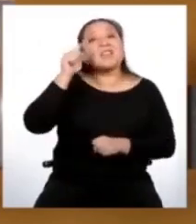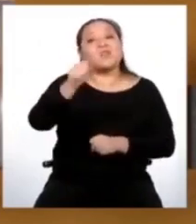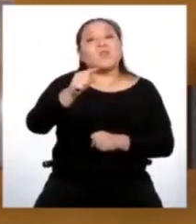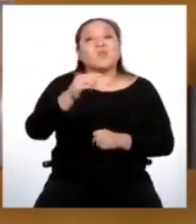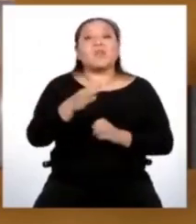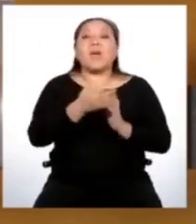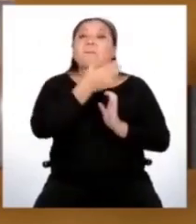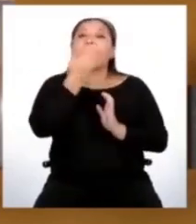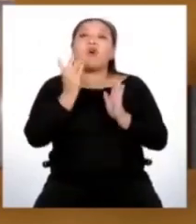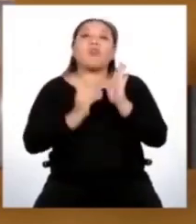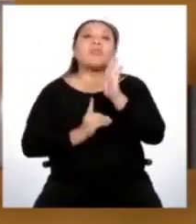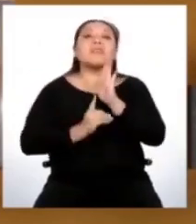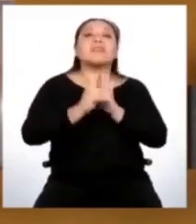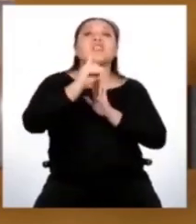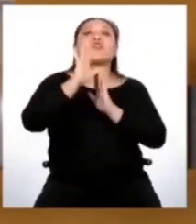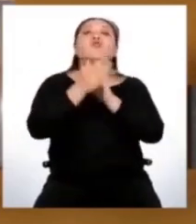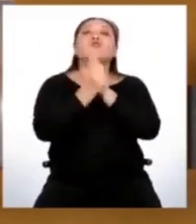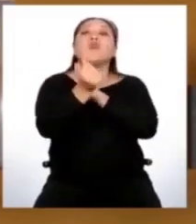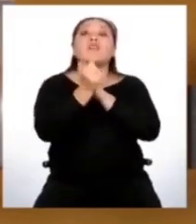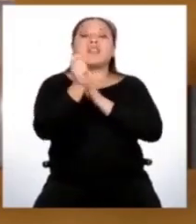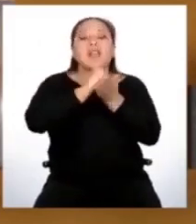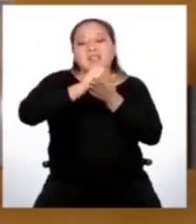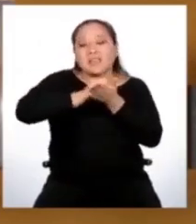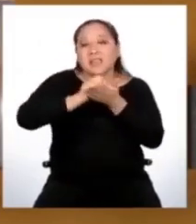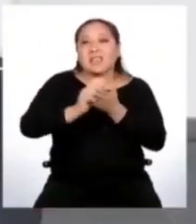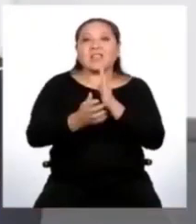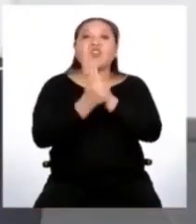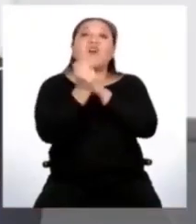desarrollarás aún más tus habilidades escritas y orales.